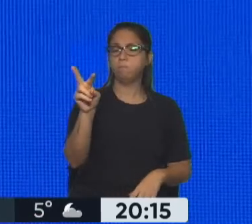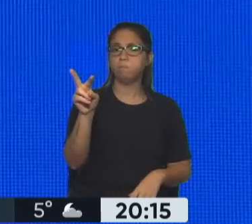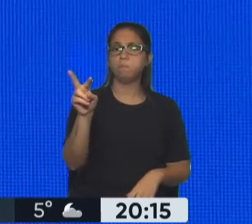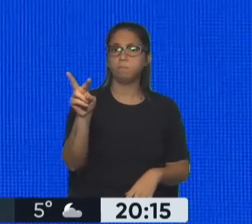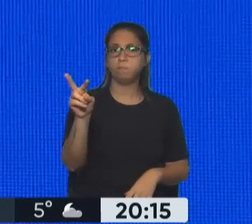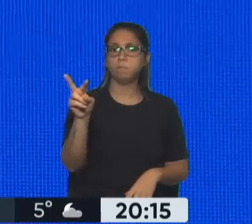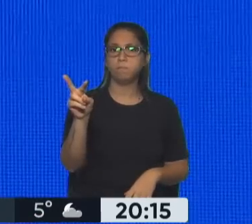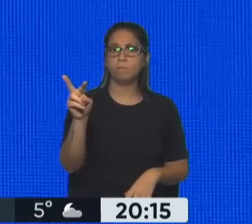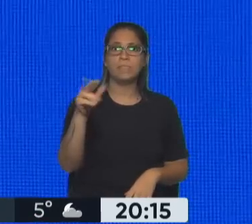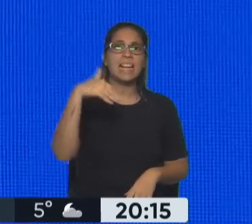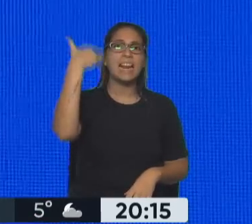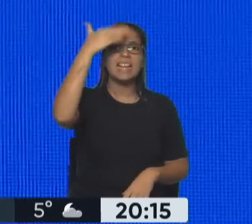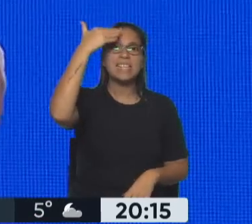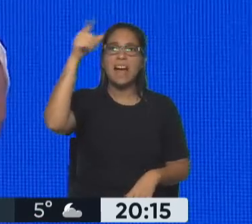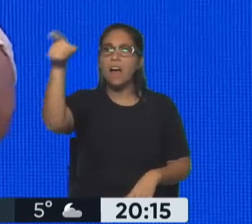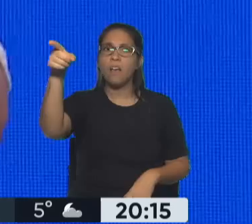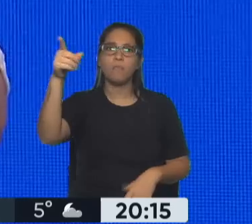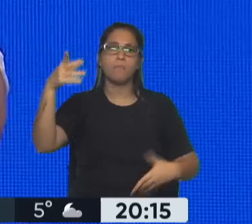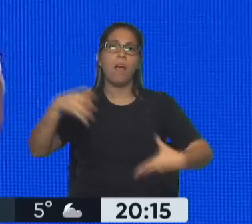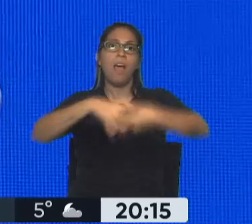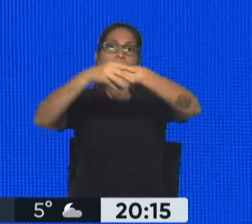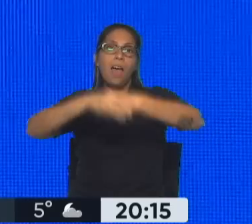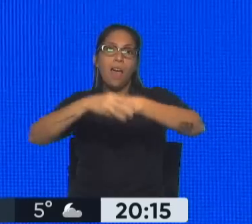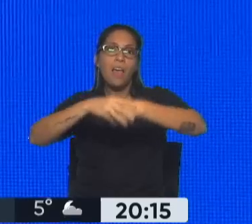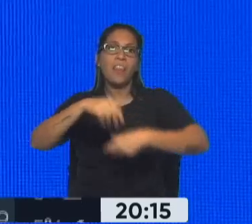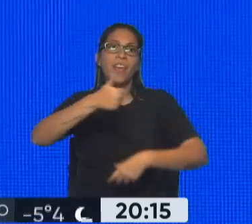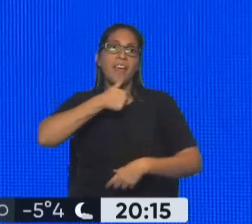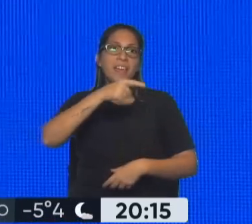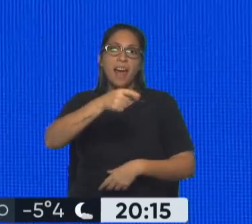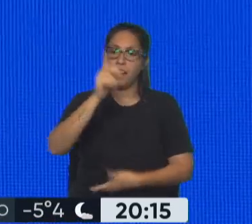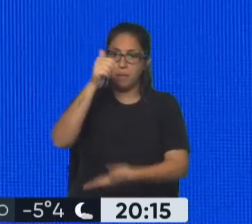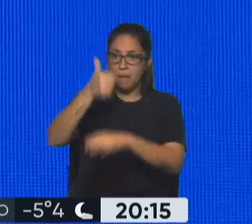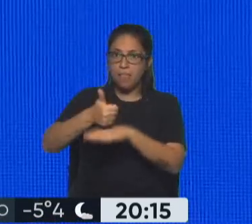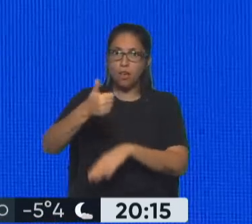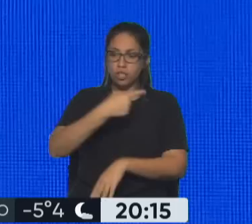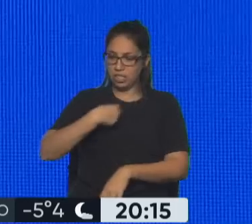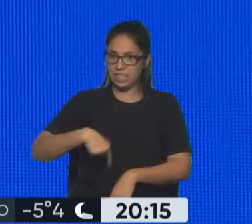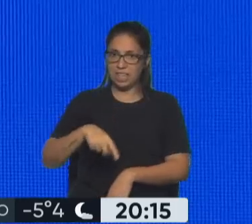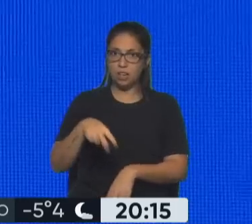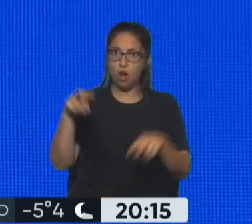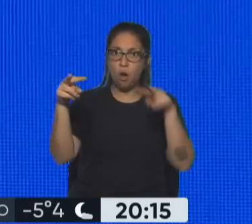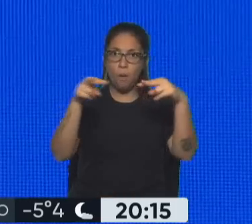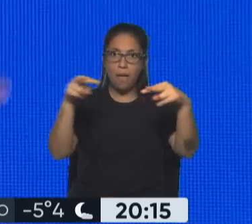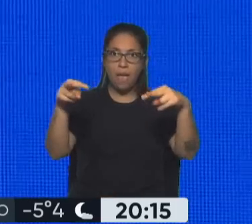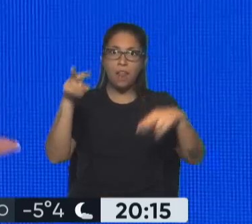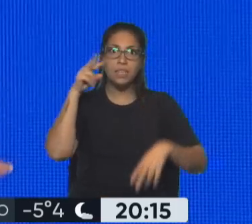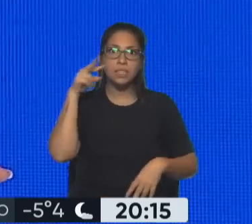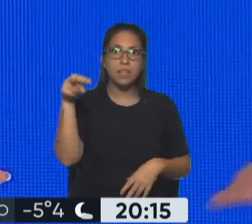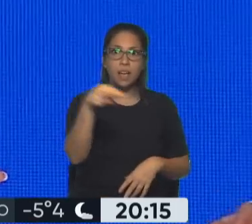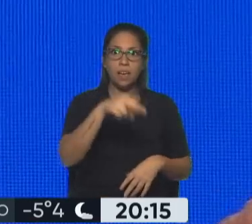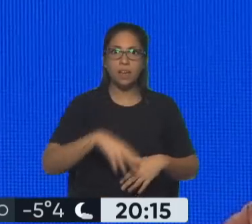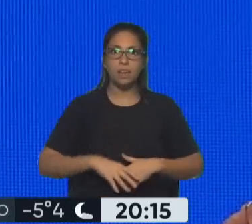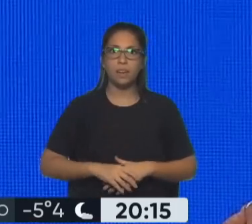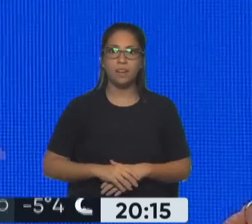los saudíes se dan la mano con los iraníes y en el medio hay un chino, empiecen a abrir los ojos. Algo está